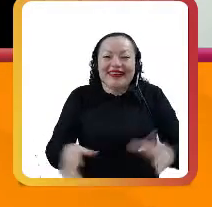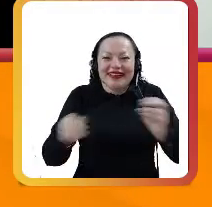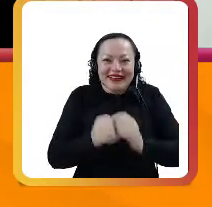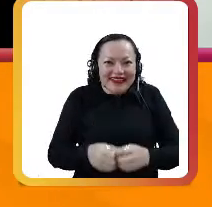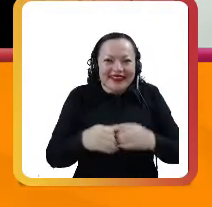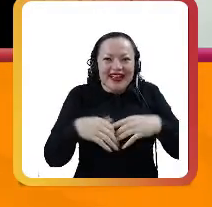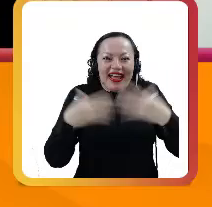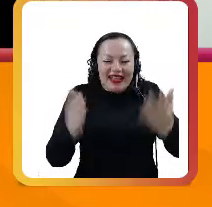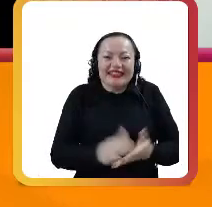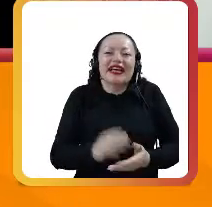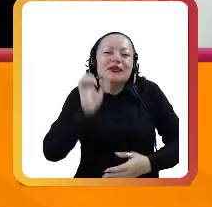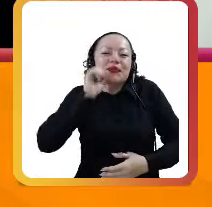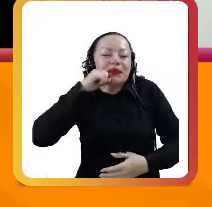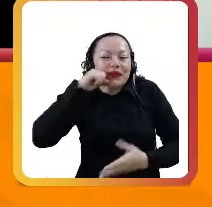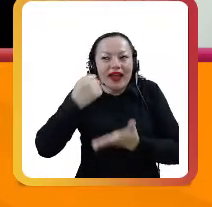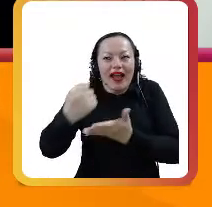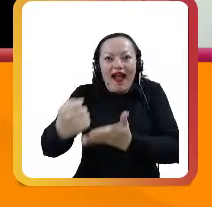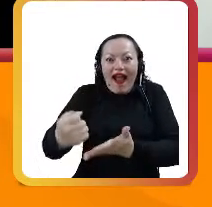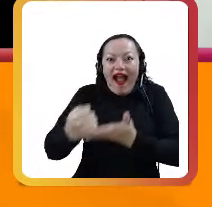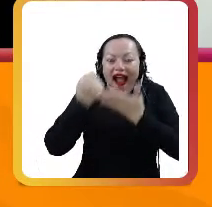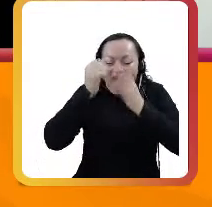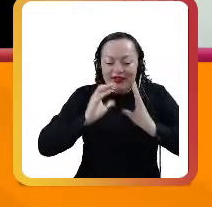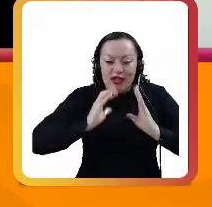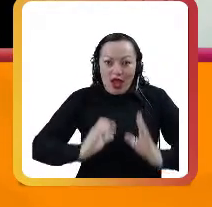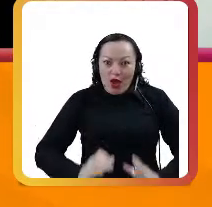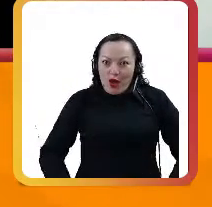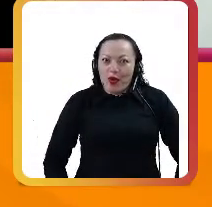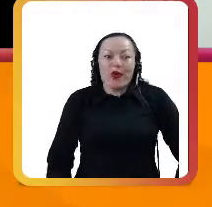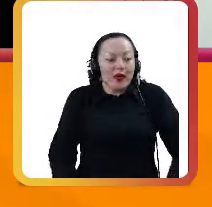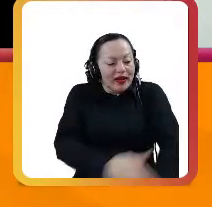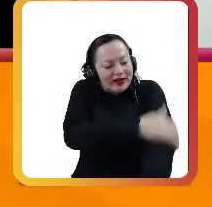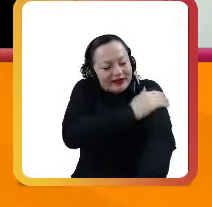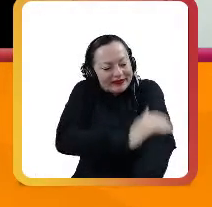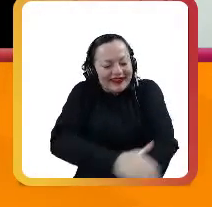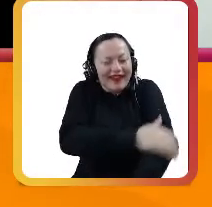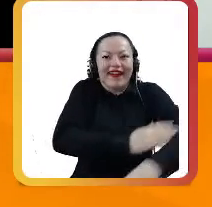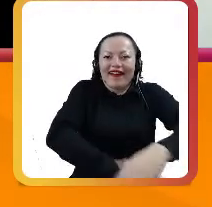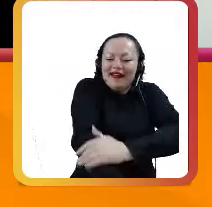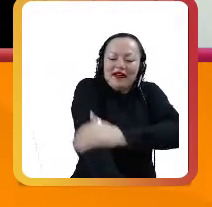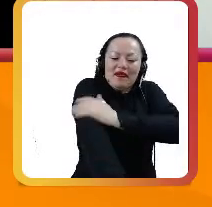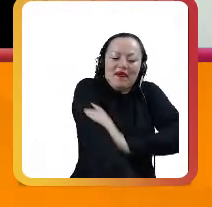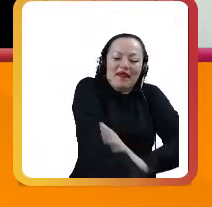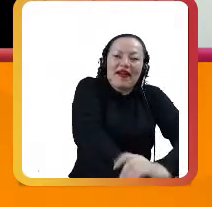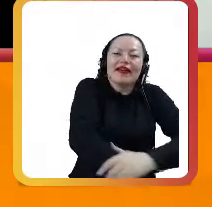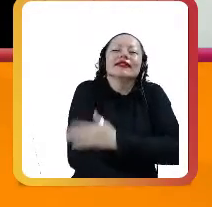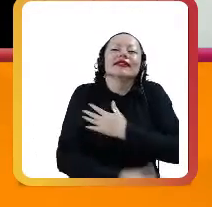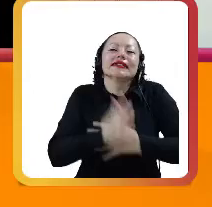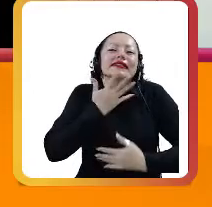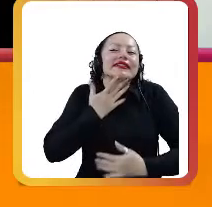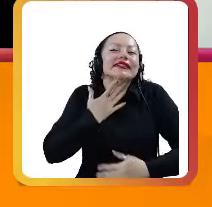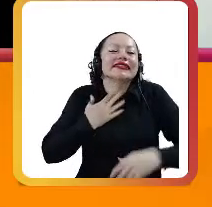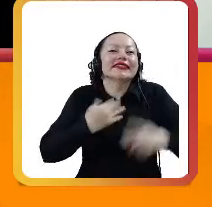la zanahoria ayuda a que pues de ese tonito que a ellas tanto les gusta.